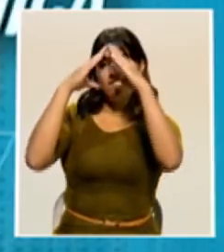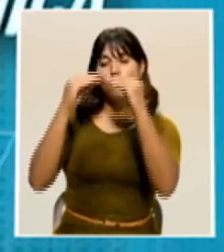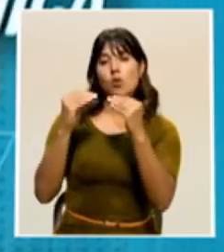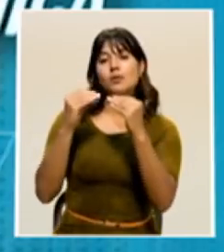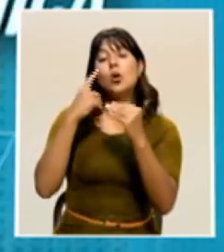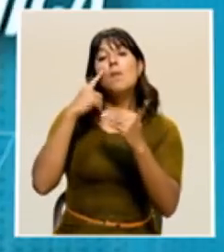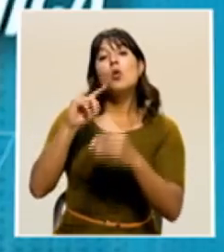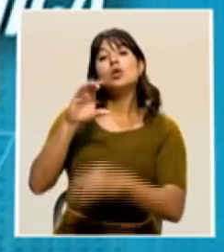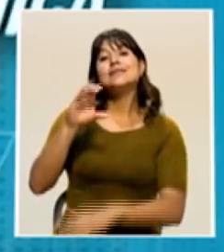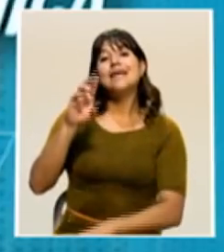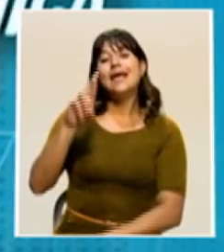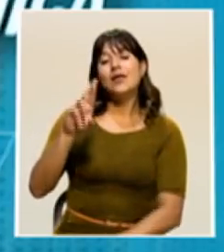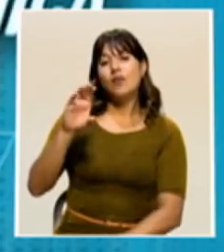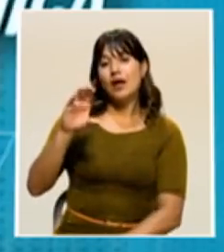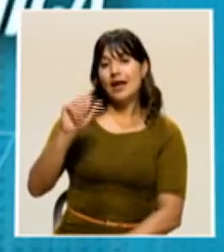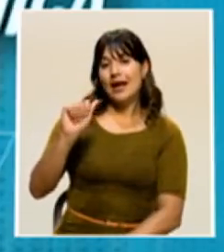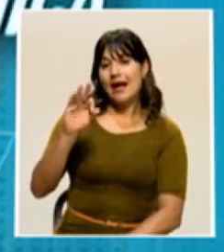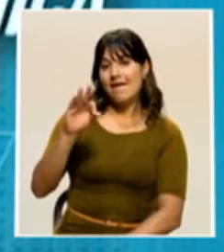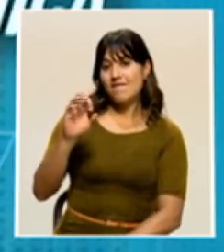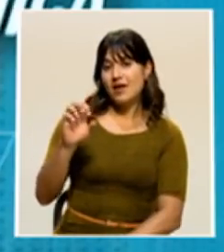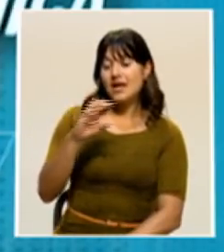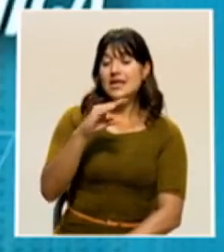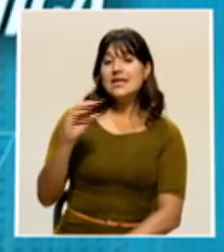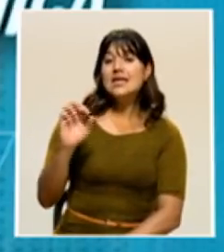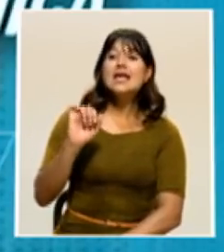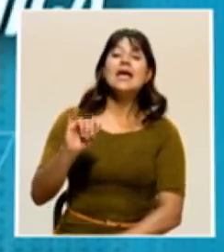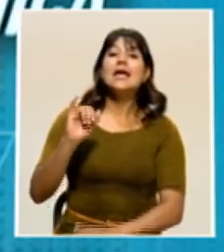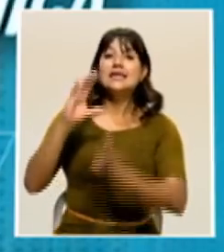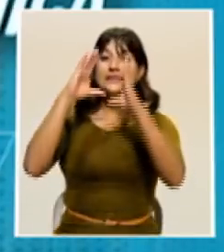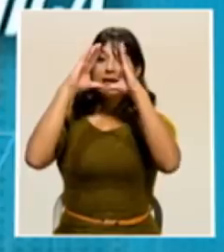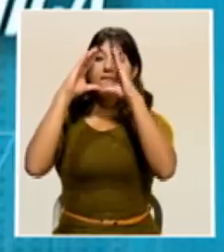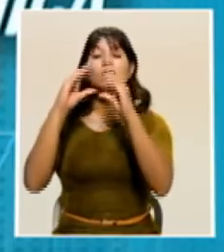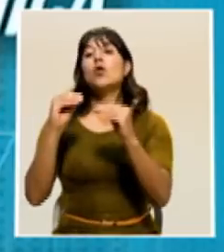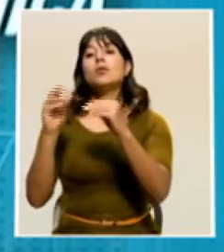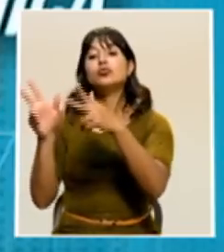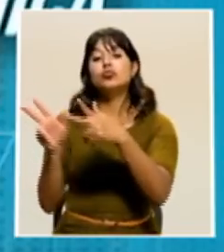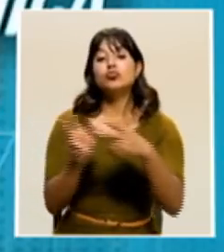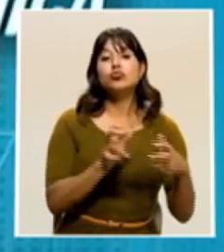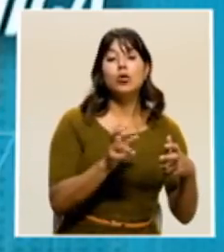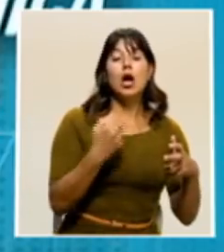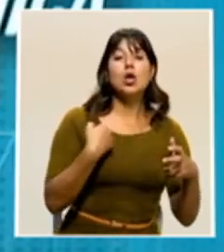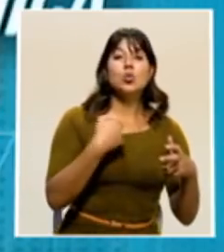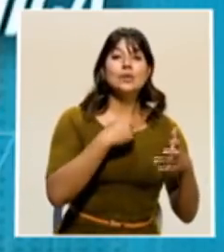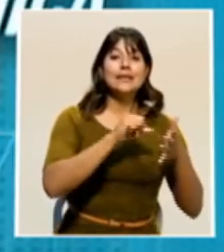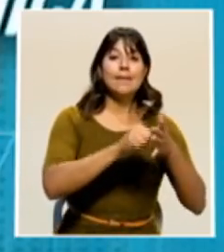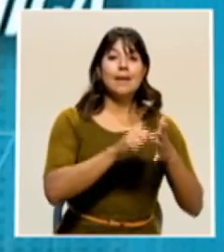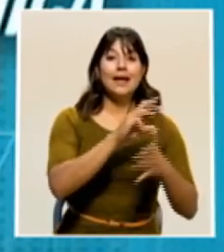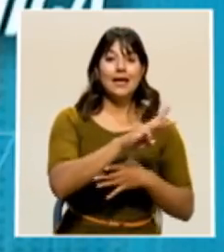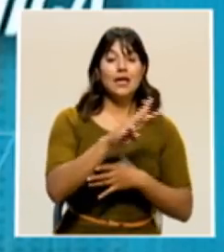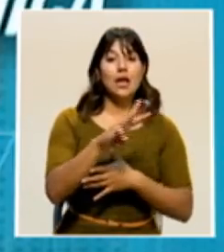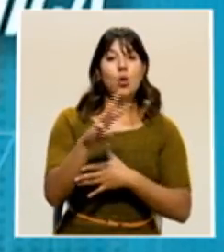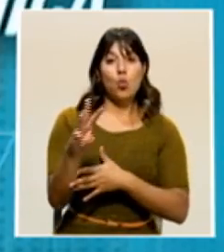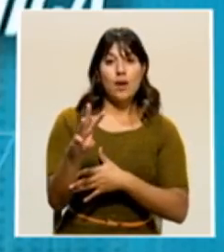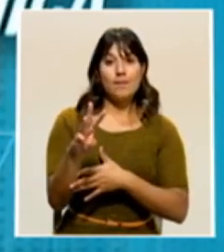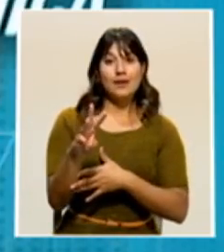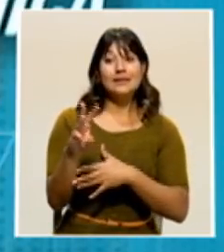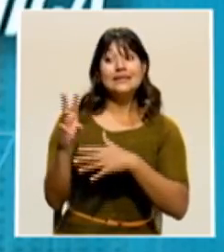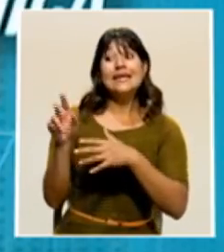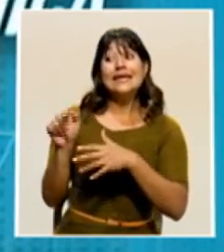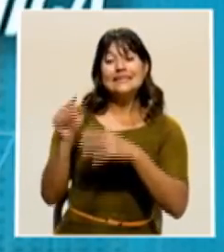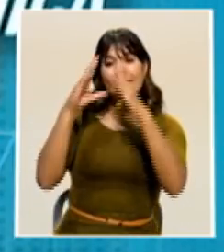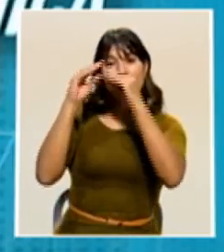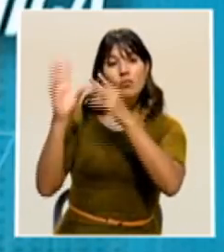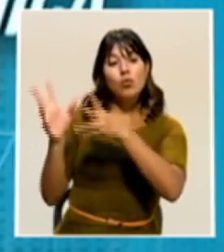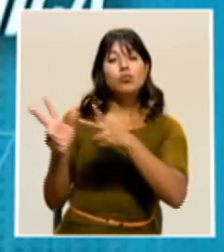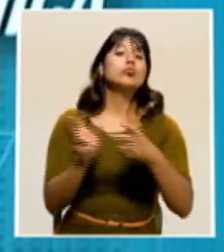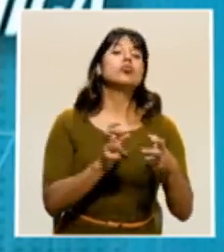CR Café, y esta información que es capturada en nuestros sistemas es trasladada a las APIs del gobierno, donde se da